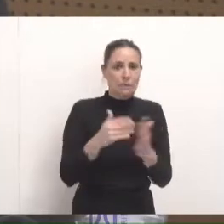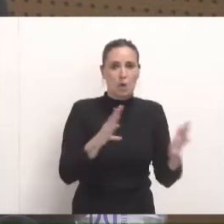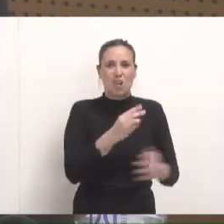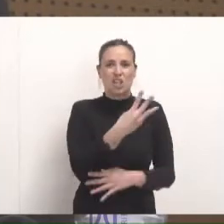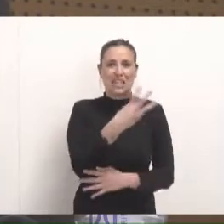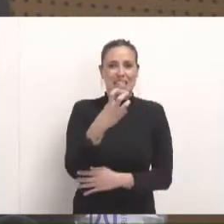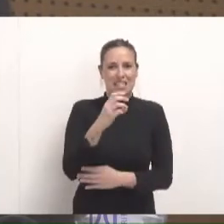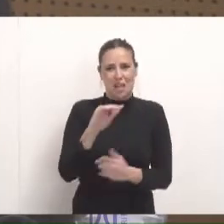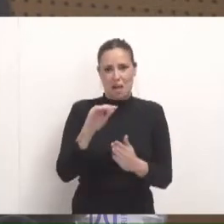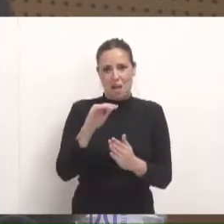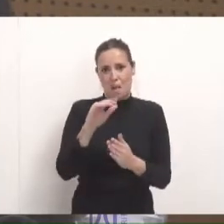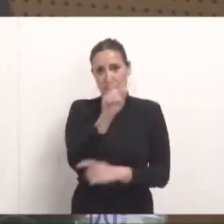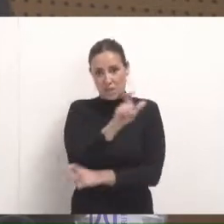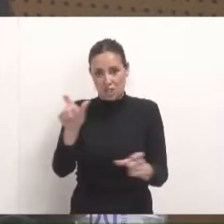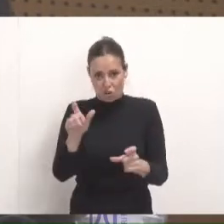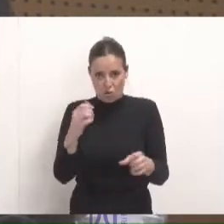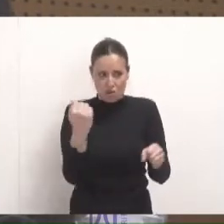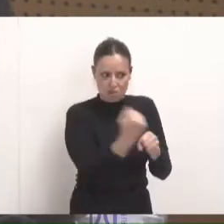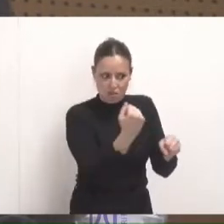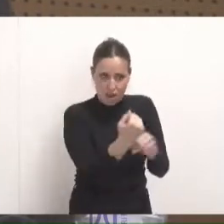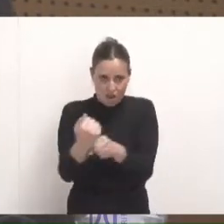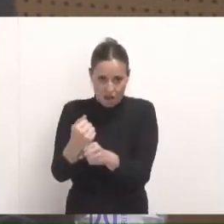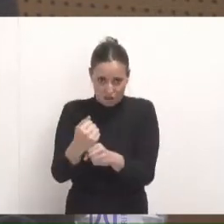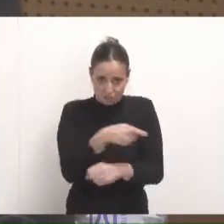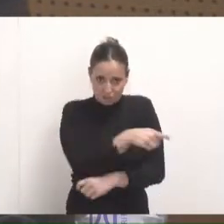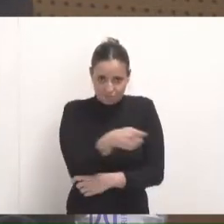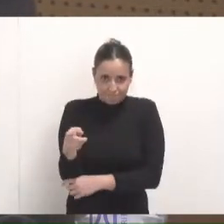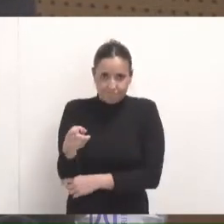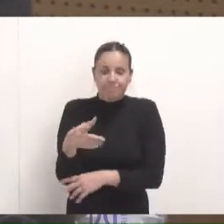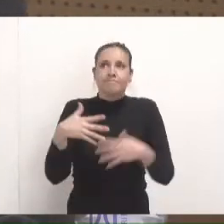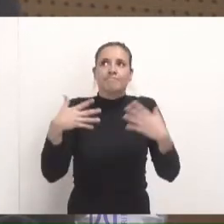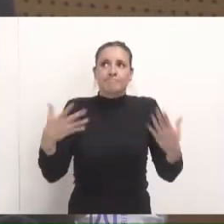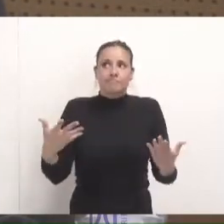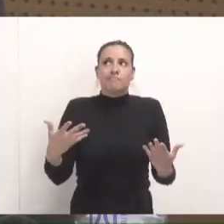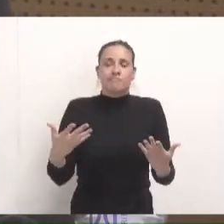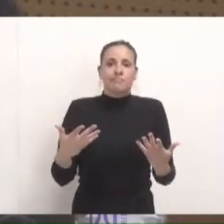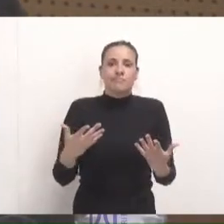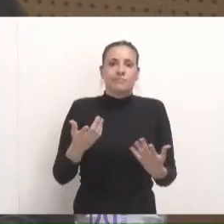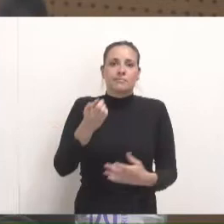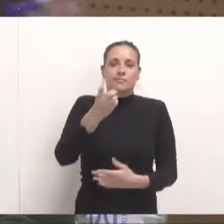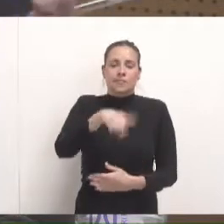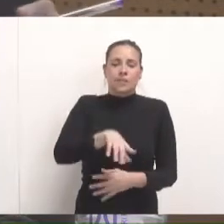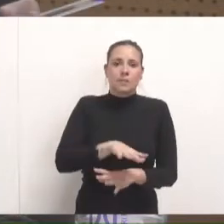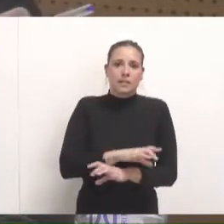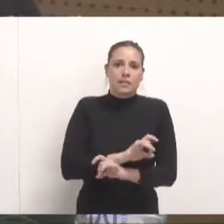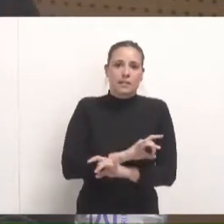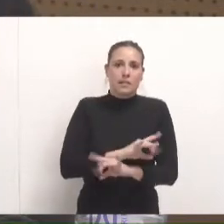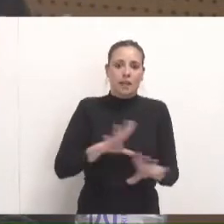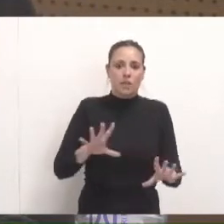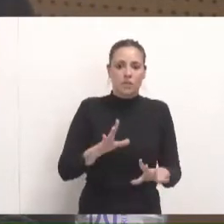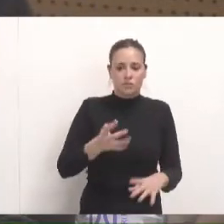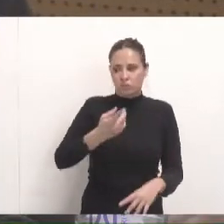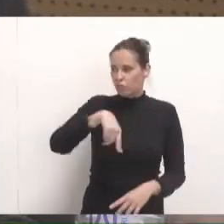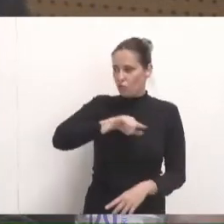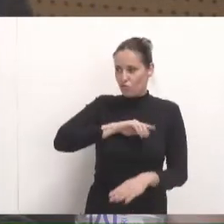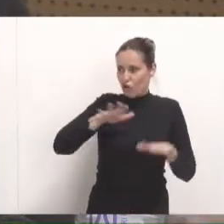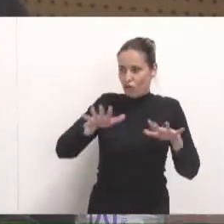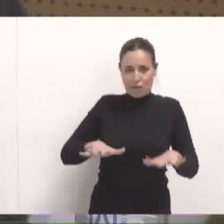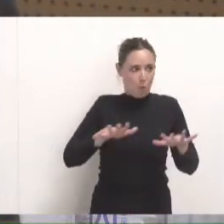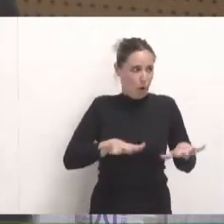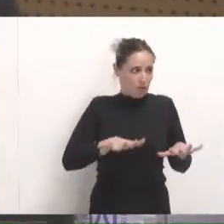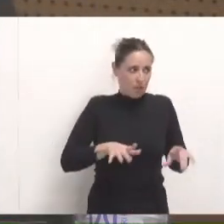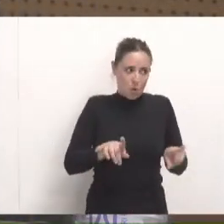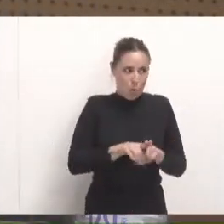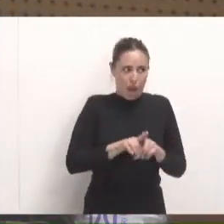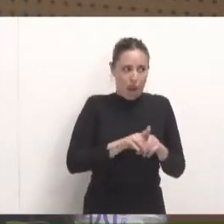300 personas, ¿no? Y por otro lado, aunque es evidente que ninguna de las personas que estamos aquí somos gente